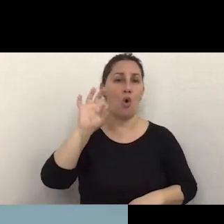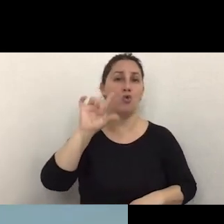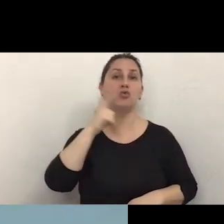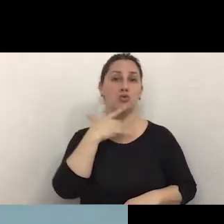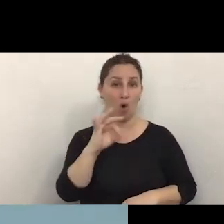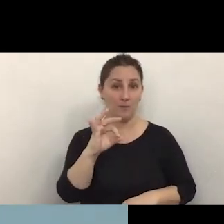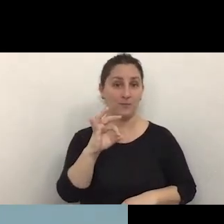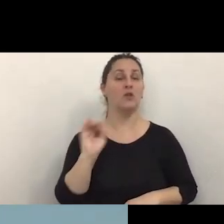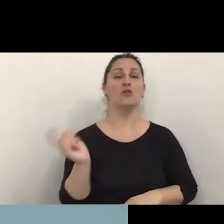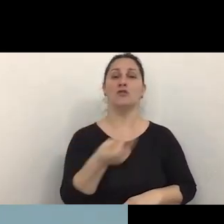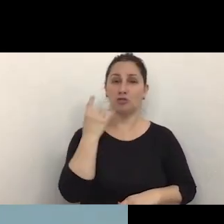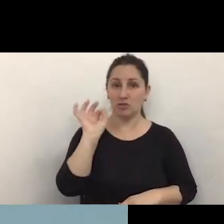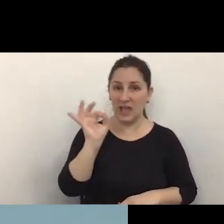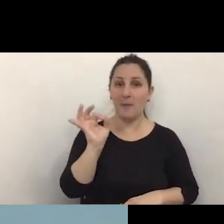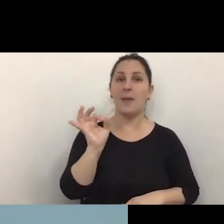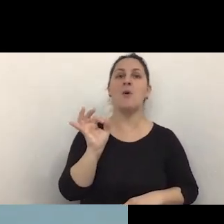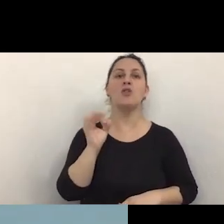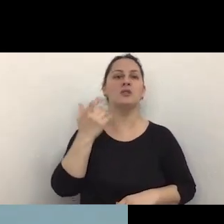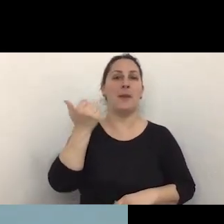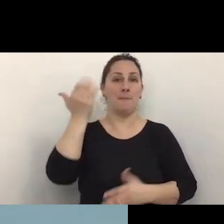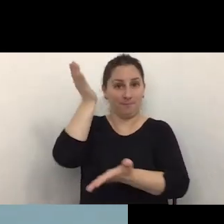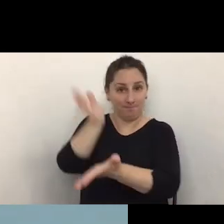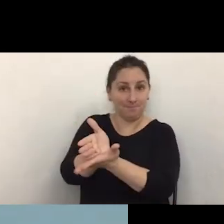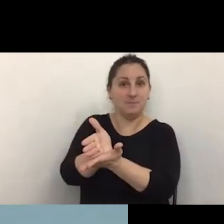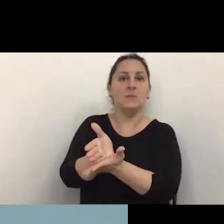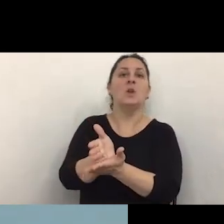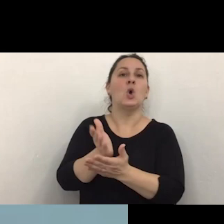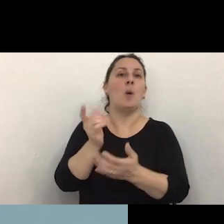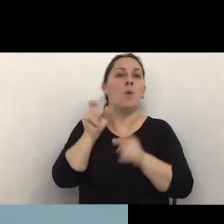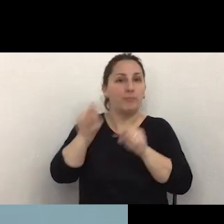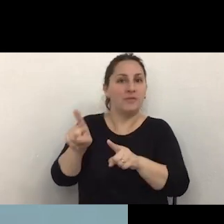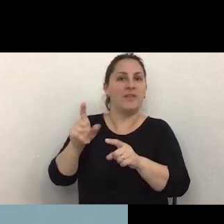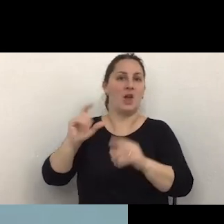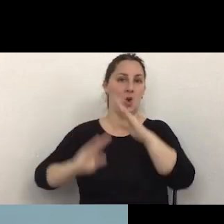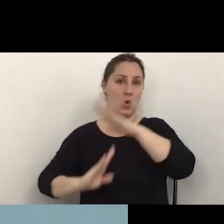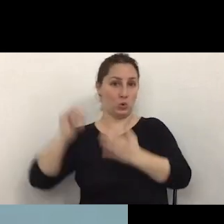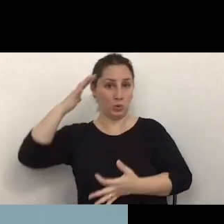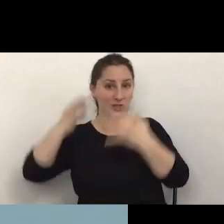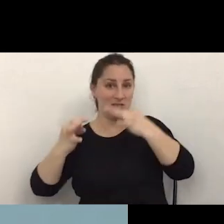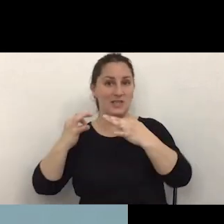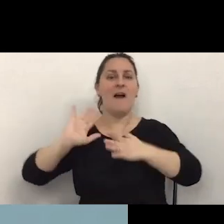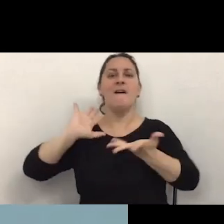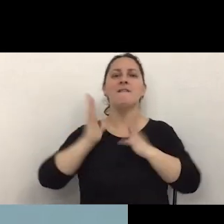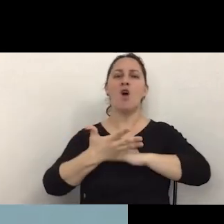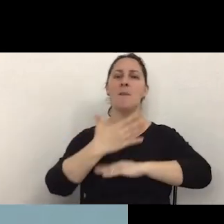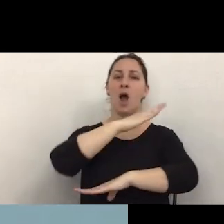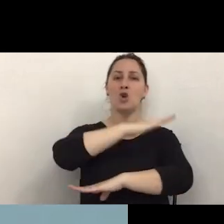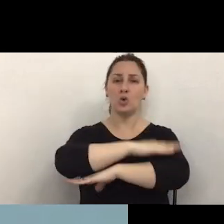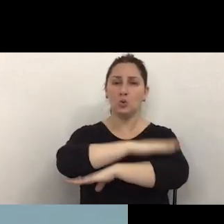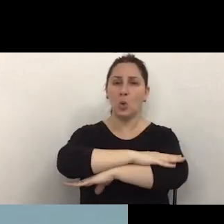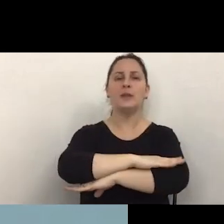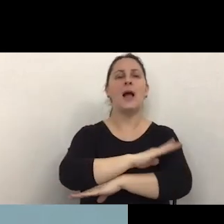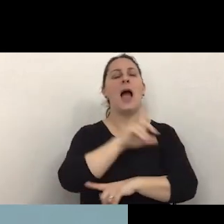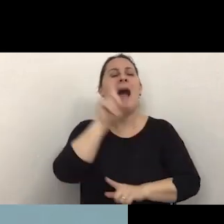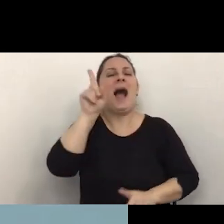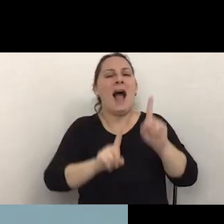el principio de personalidad de la pena, también como jurisprudencia de corte, las conductas, salvo aquellas